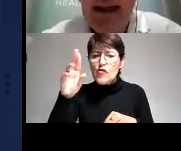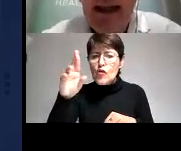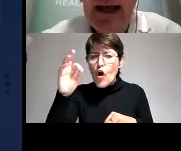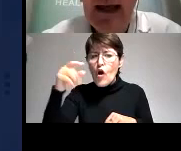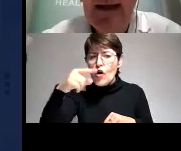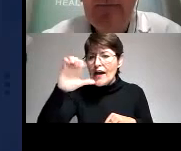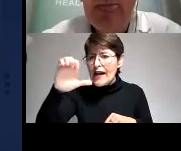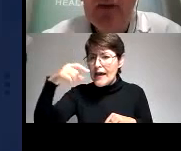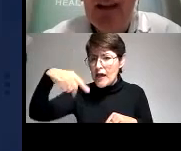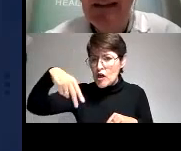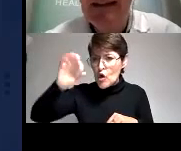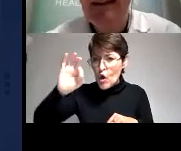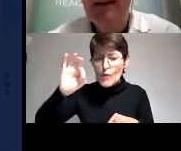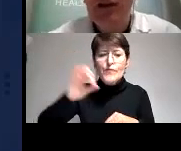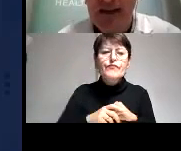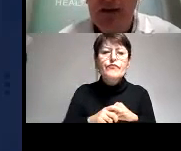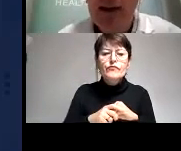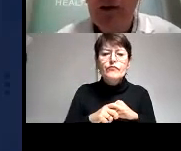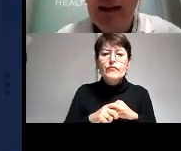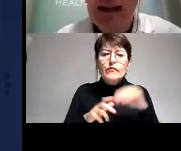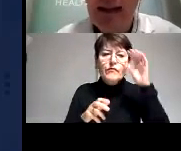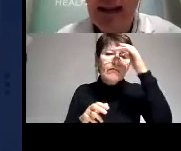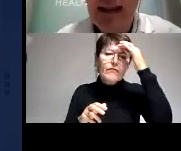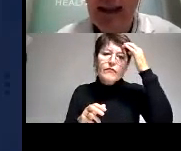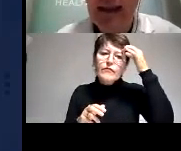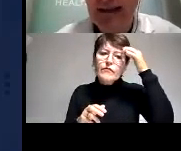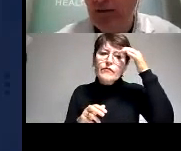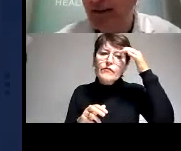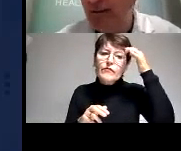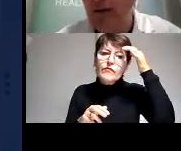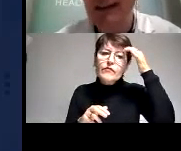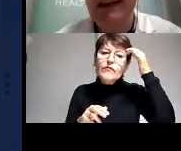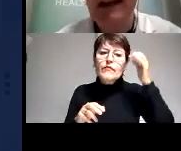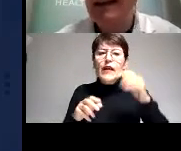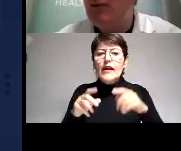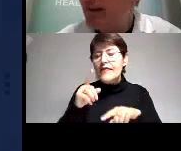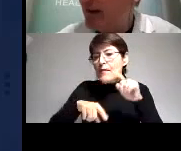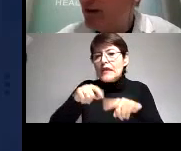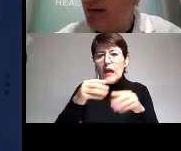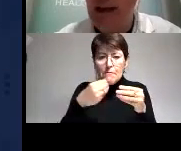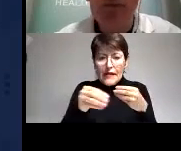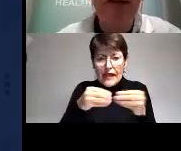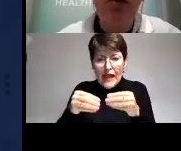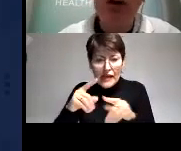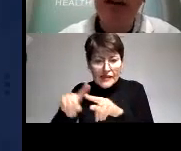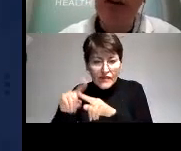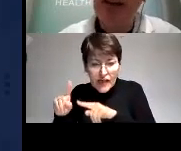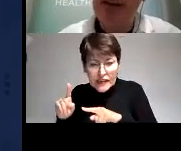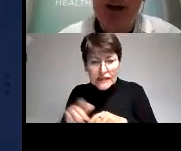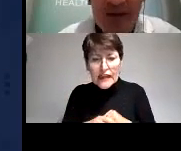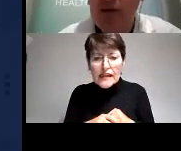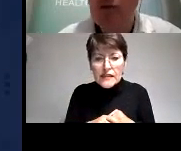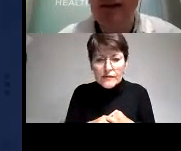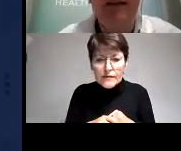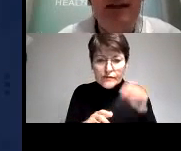protón, pues es la cantidad de iones hidrógeno que tiene un determinado material, que hay en un determinado medio o que tiene un